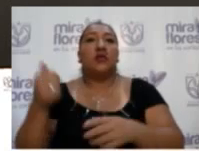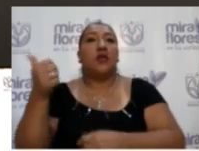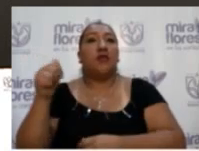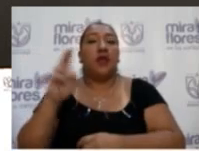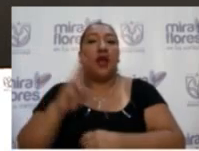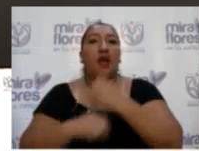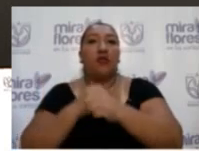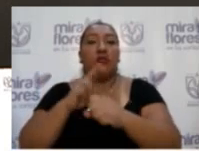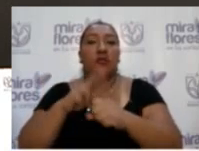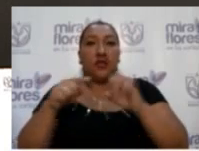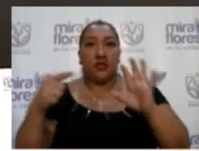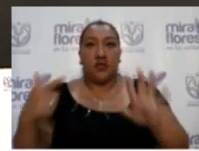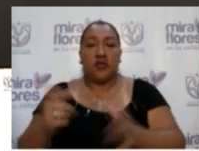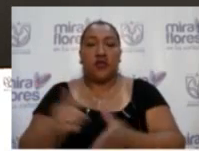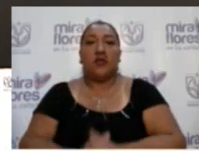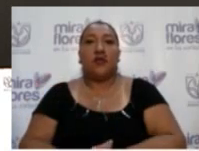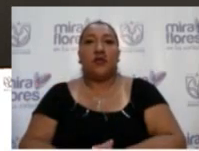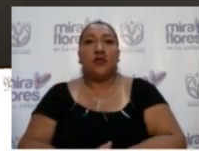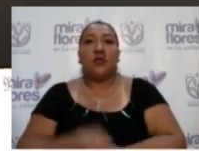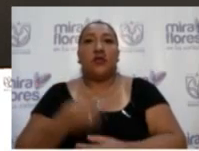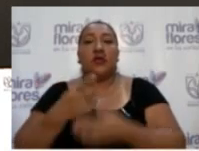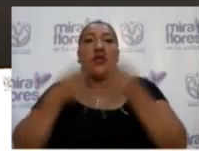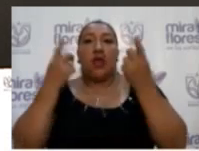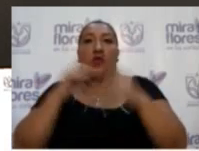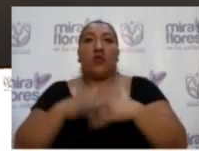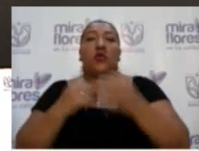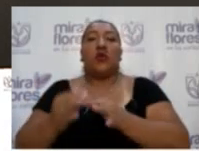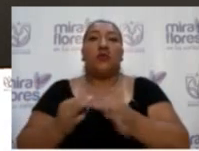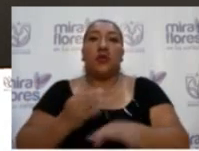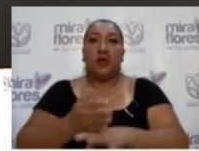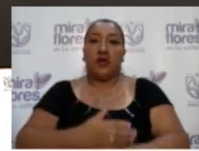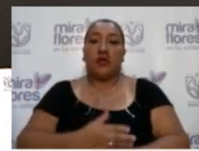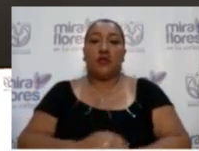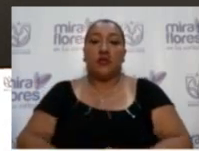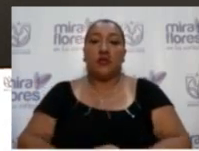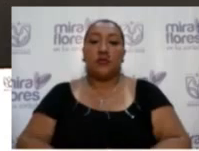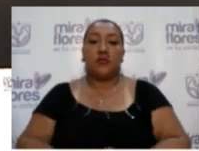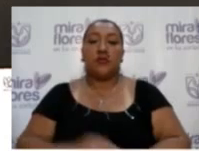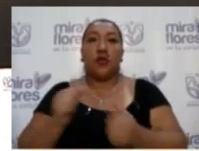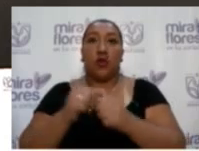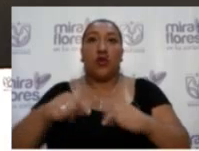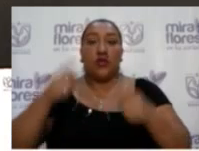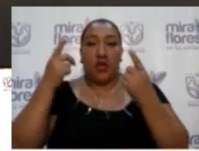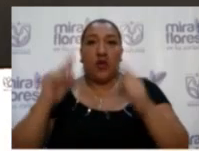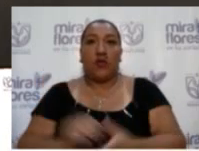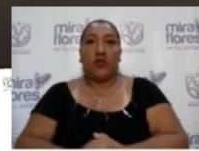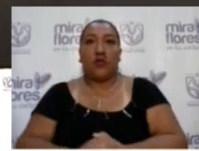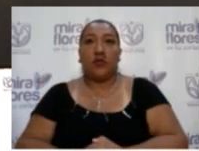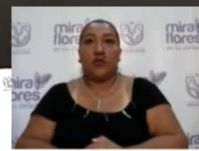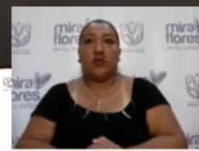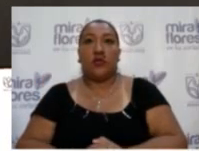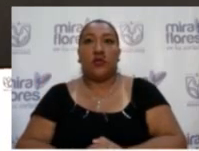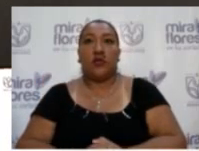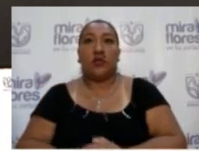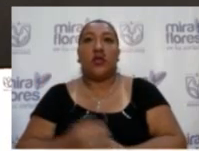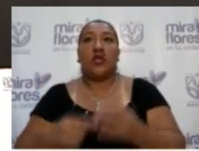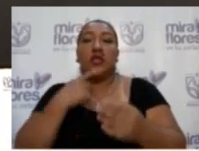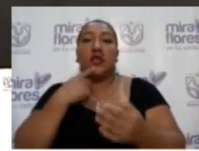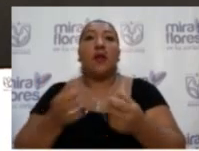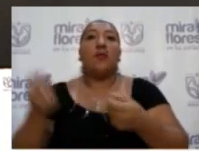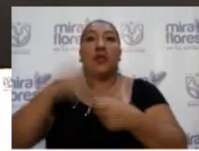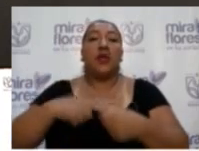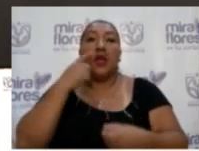del 2017 inclusive, de conformidad con lo expresado en las consideraciones del presente acuerdo, debiendo precisarse que la participación